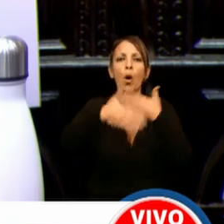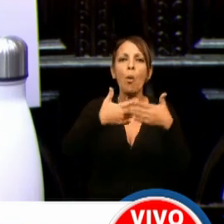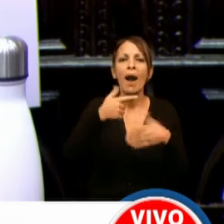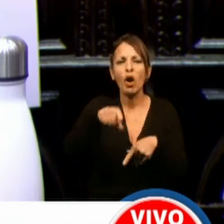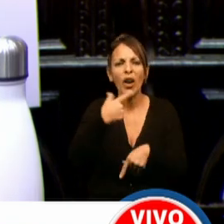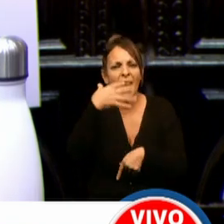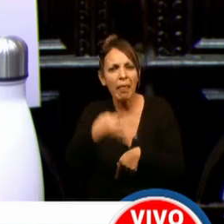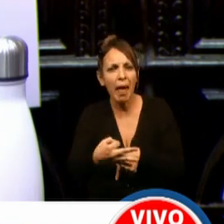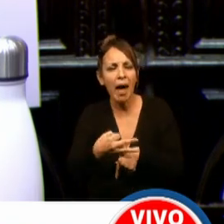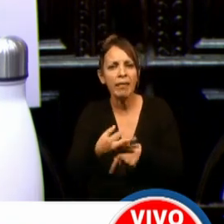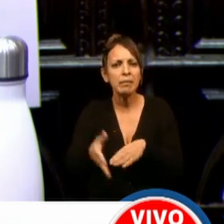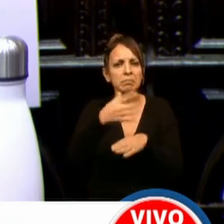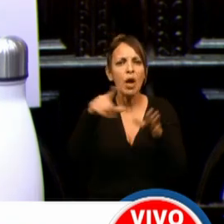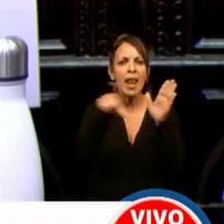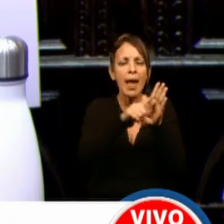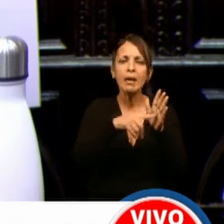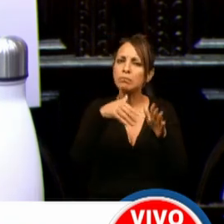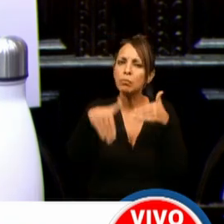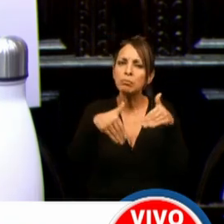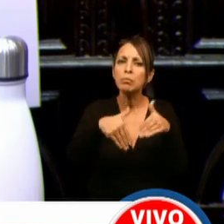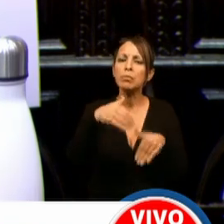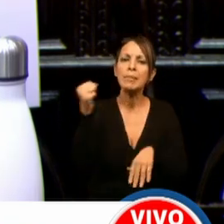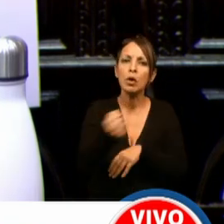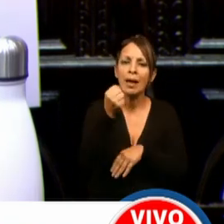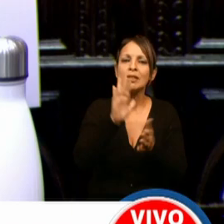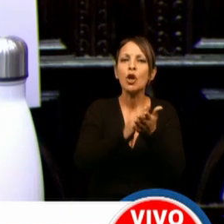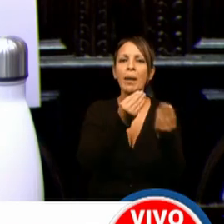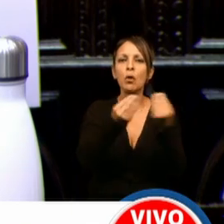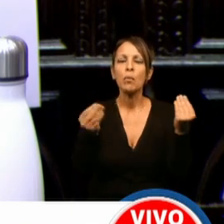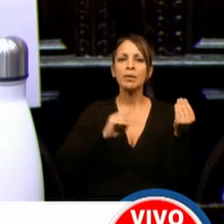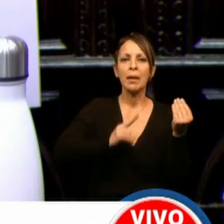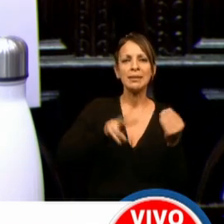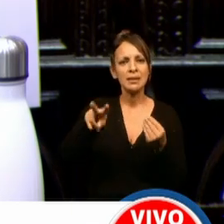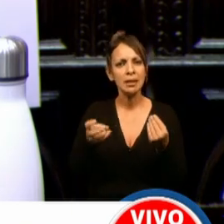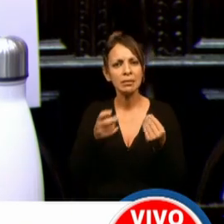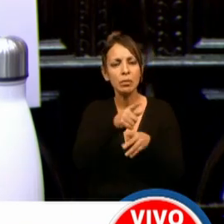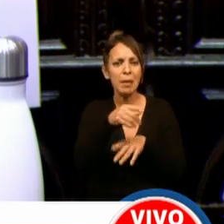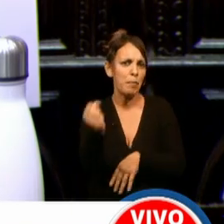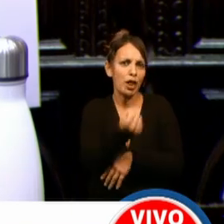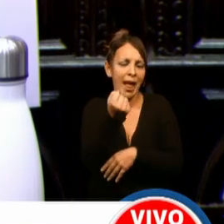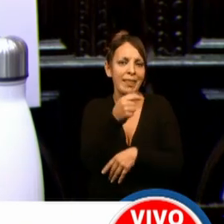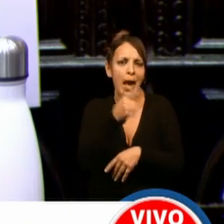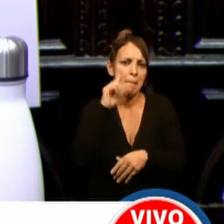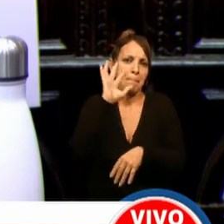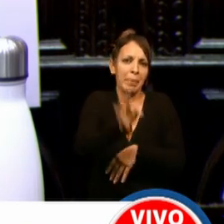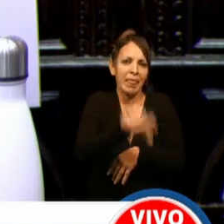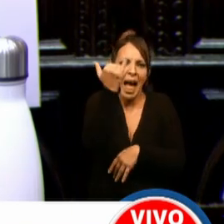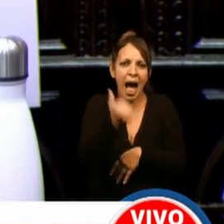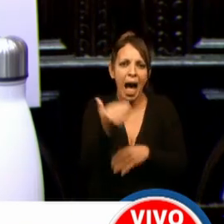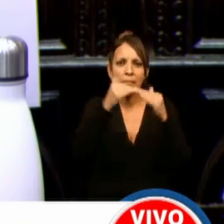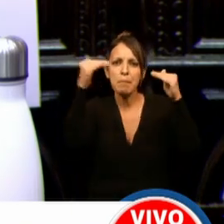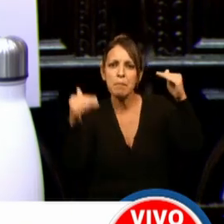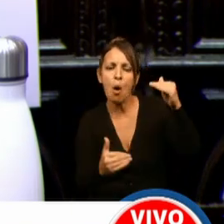después de que hemos votado una ley tan importante como la ley del cupo laboral travesti trans donde justamente queda demostrado que esas